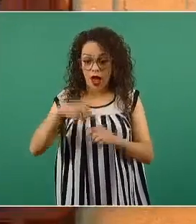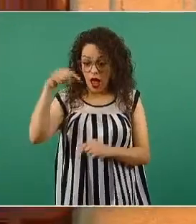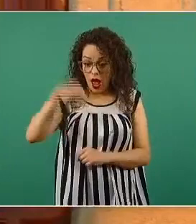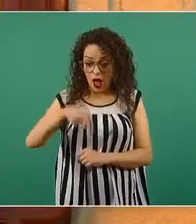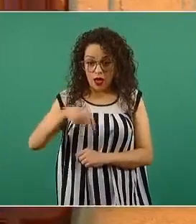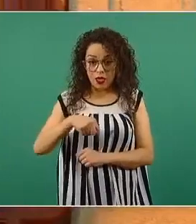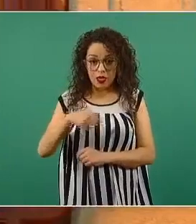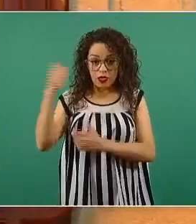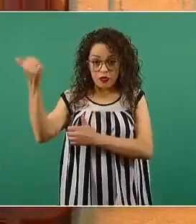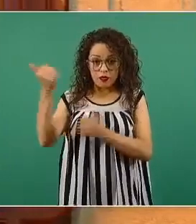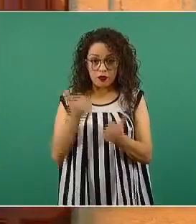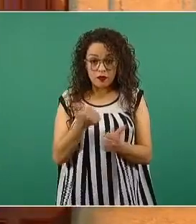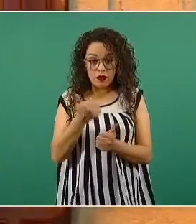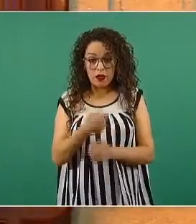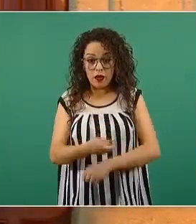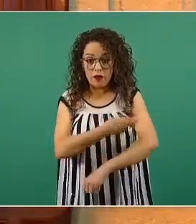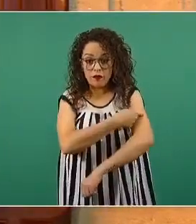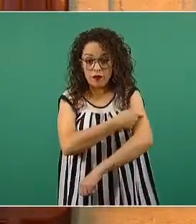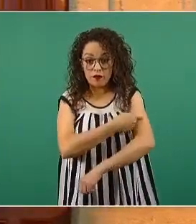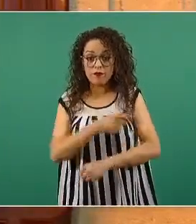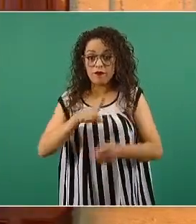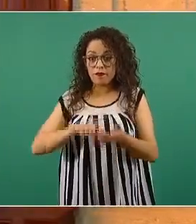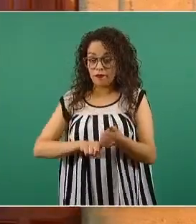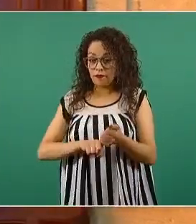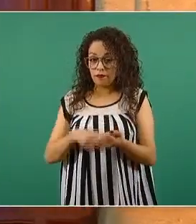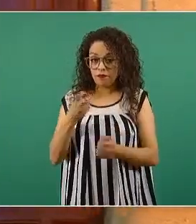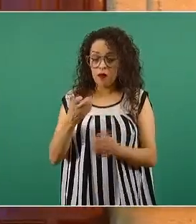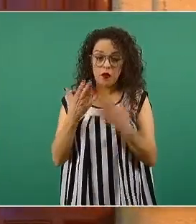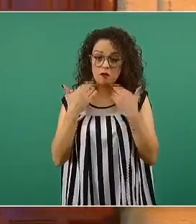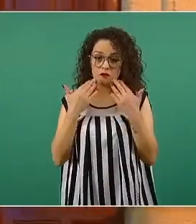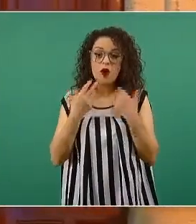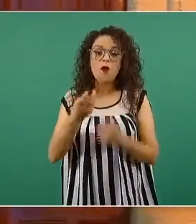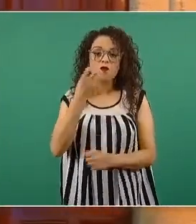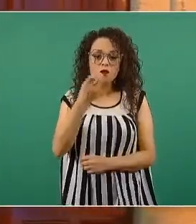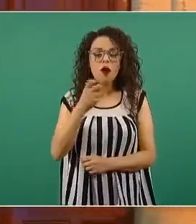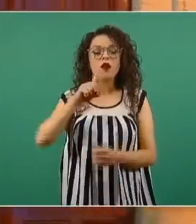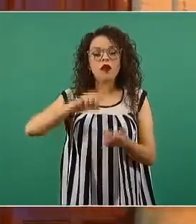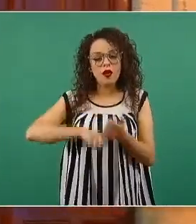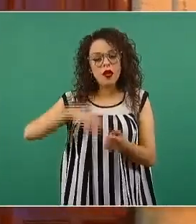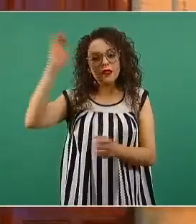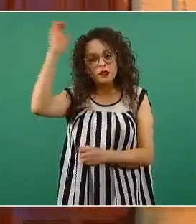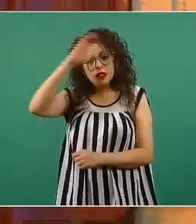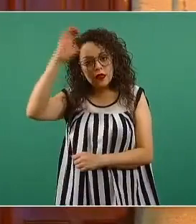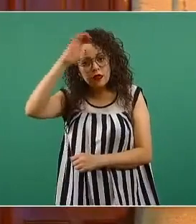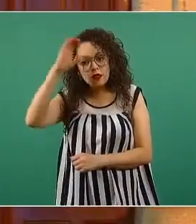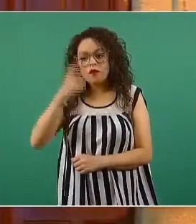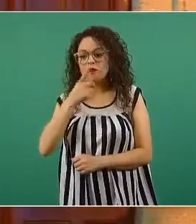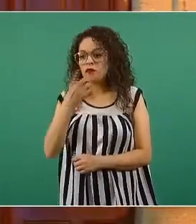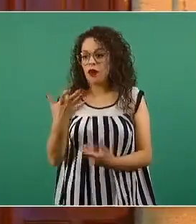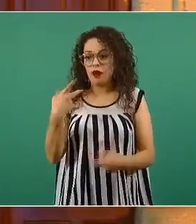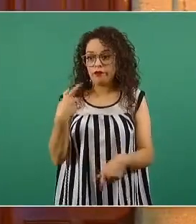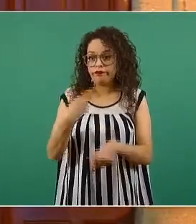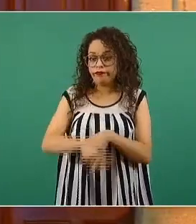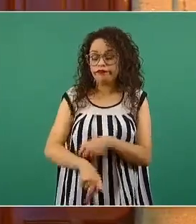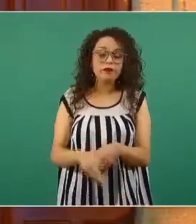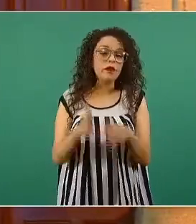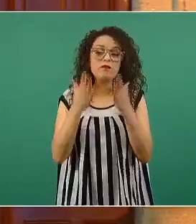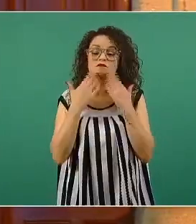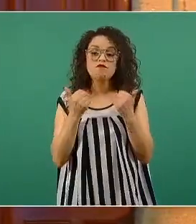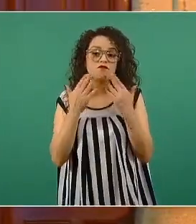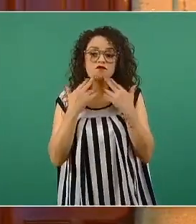que sea viva atenuada. Por lo tanto, desde el punto de vista teórico-científico, no generarían un riesgo ni a la